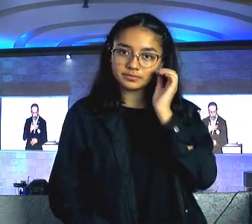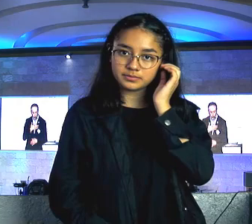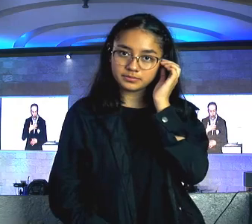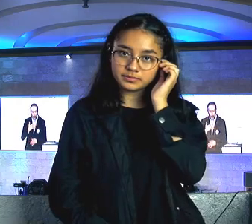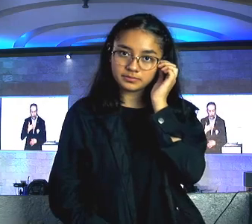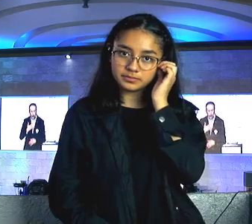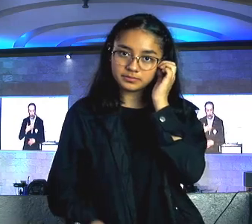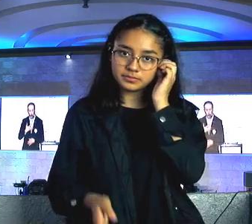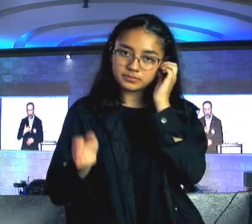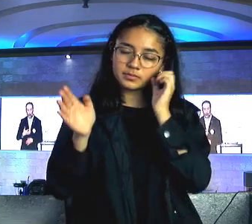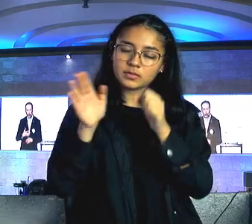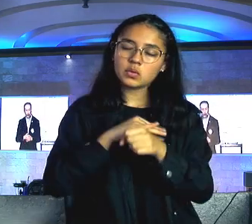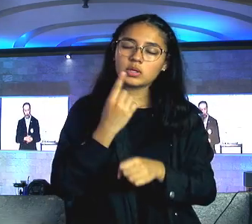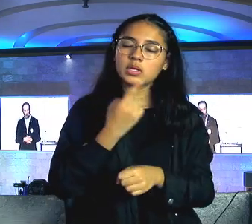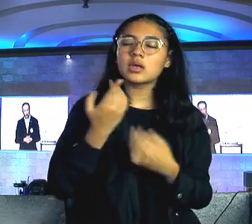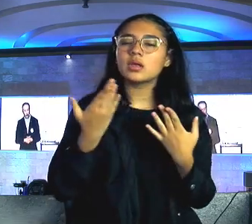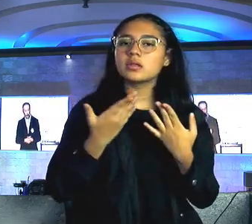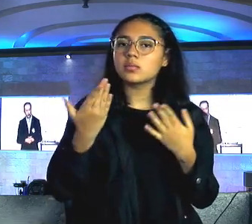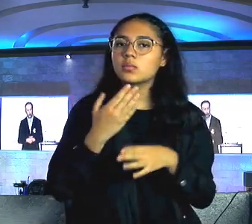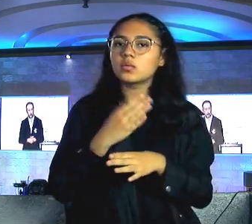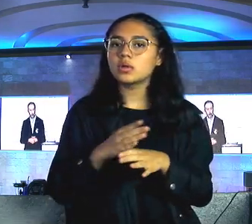¿Por qué hacemos lo que hacemos?